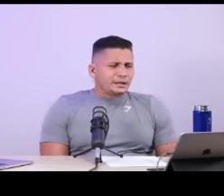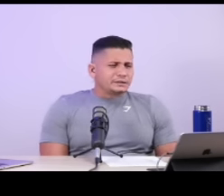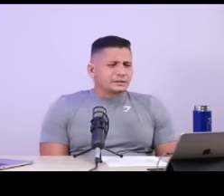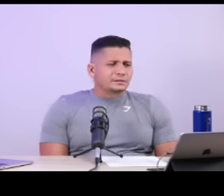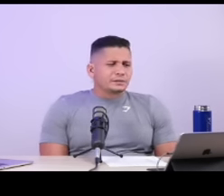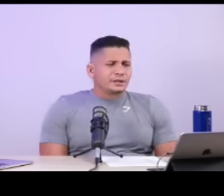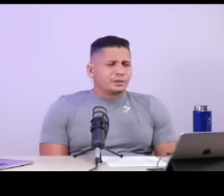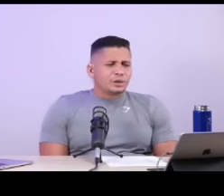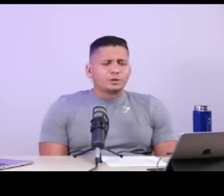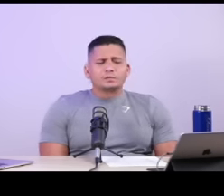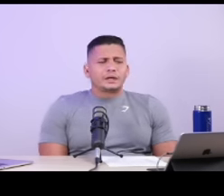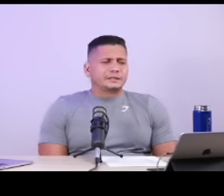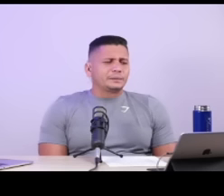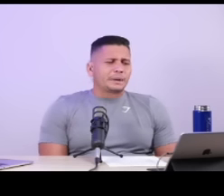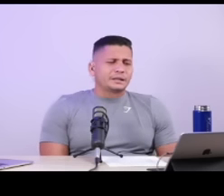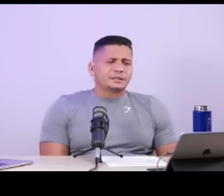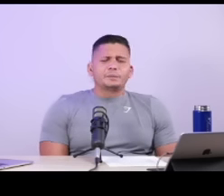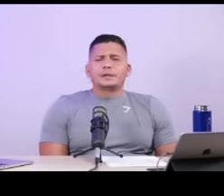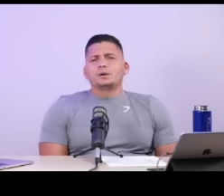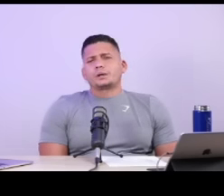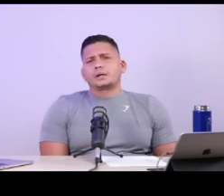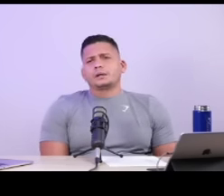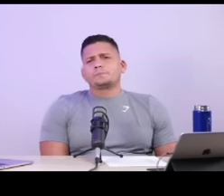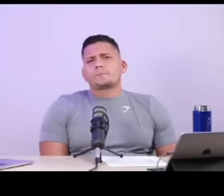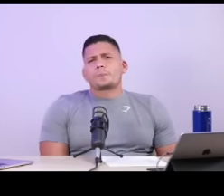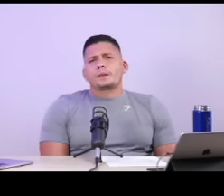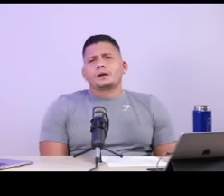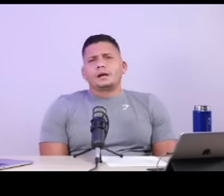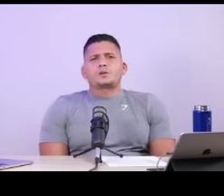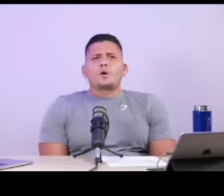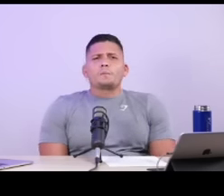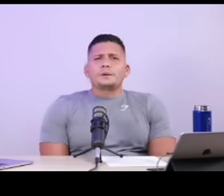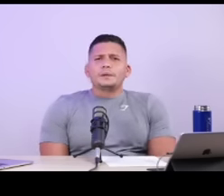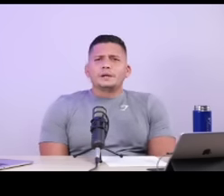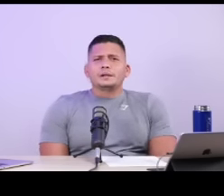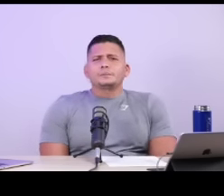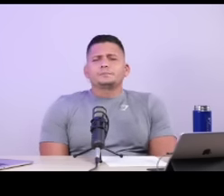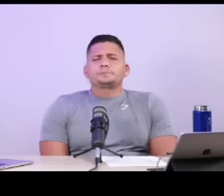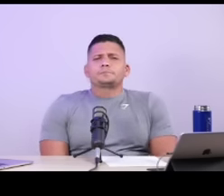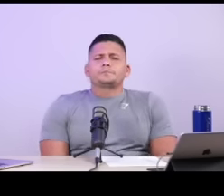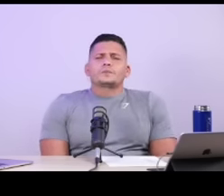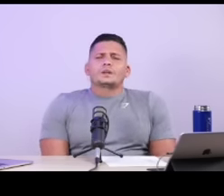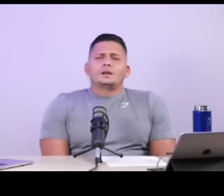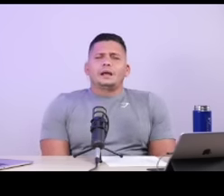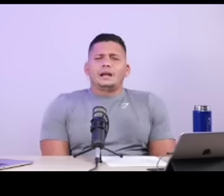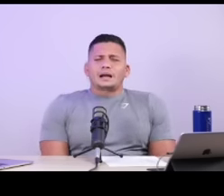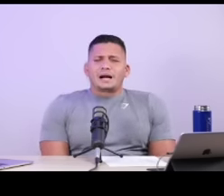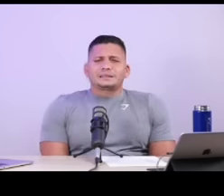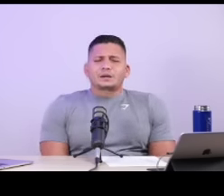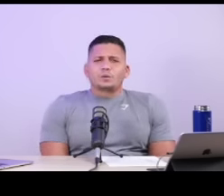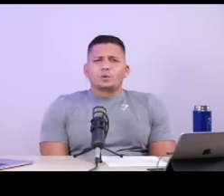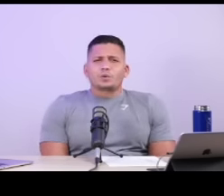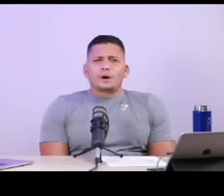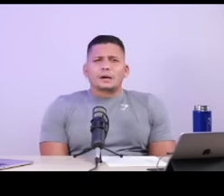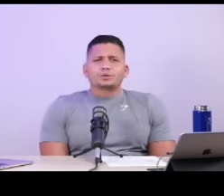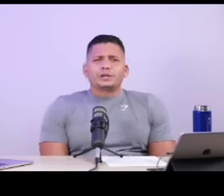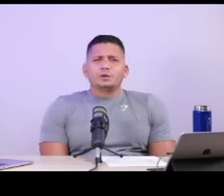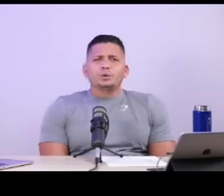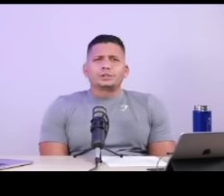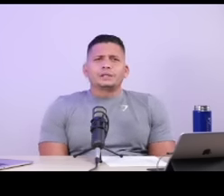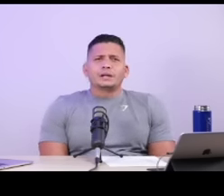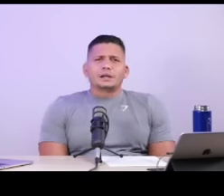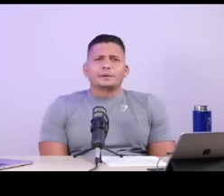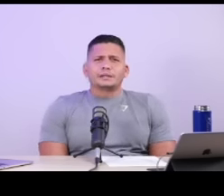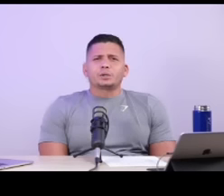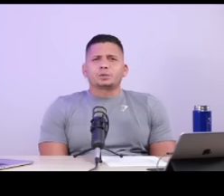experiencia y bueno este paquete me imagino que es convivir en la casa con unos cubano sin